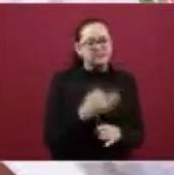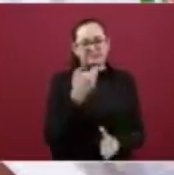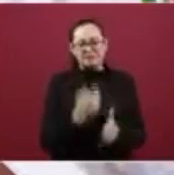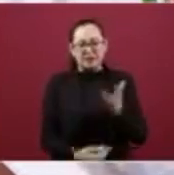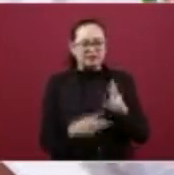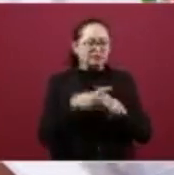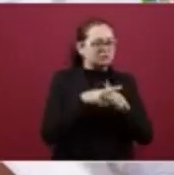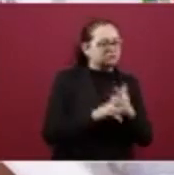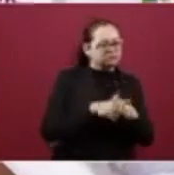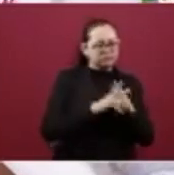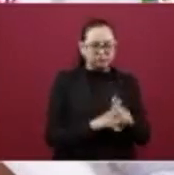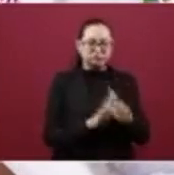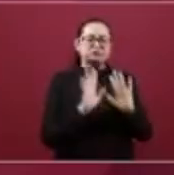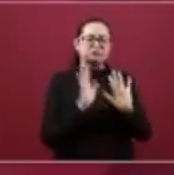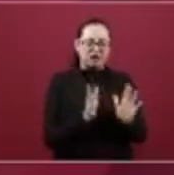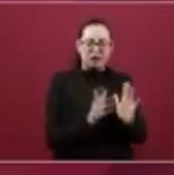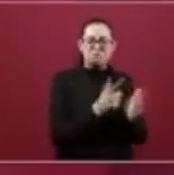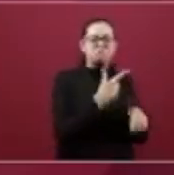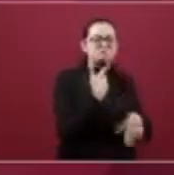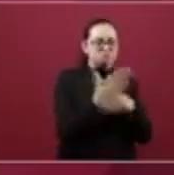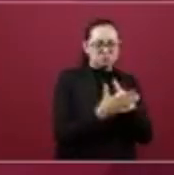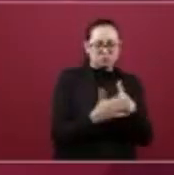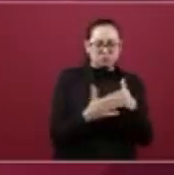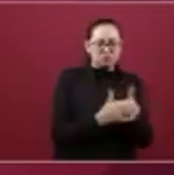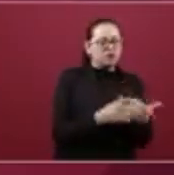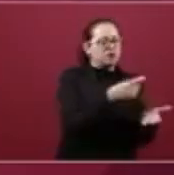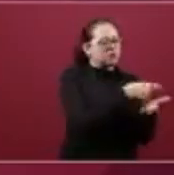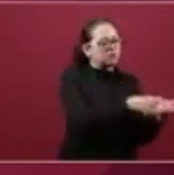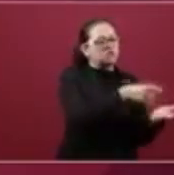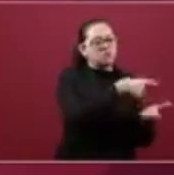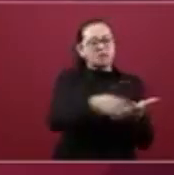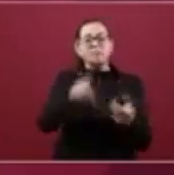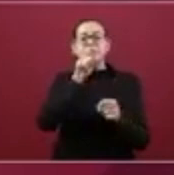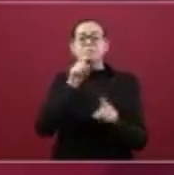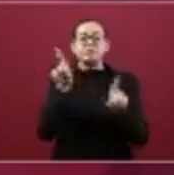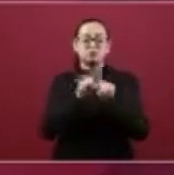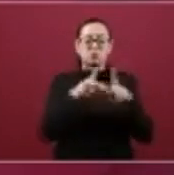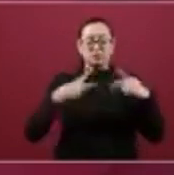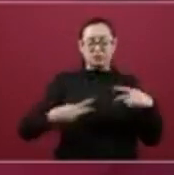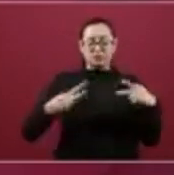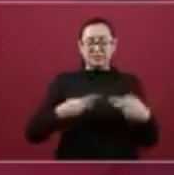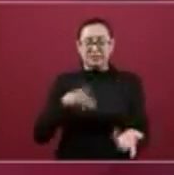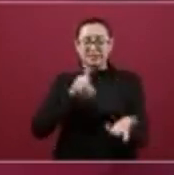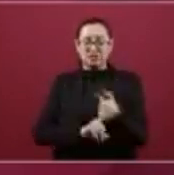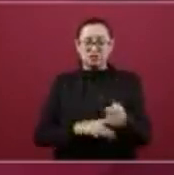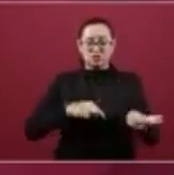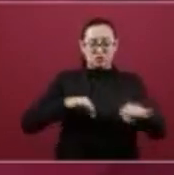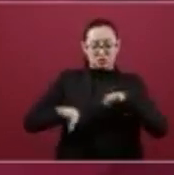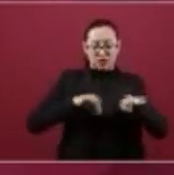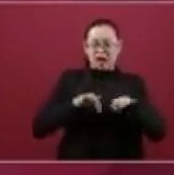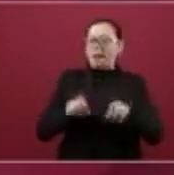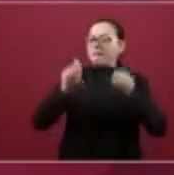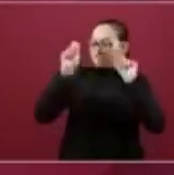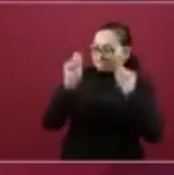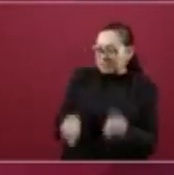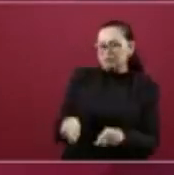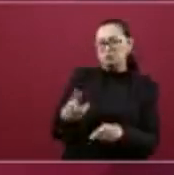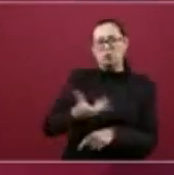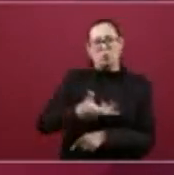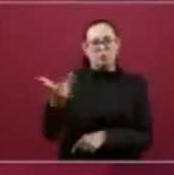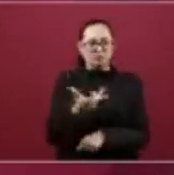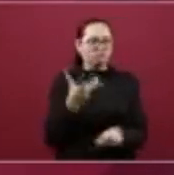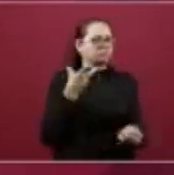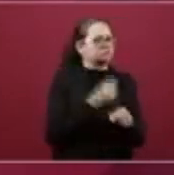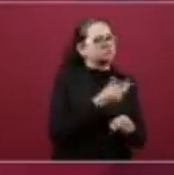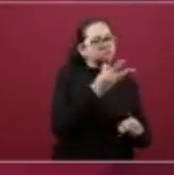equipo. Los trabajadores de Pemex van a hacer el trabajo de rehabilitación en su